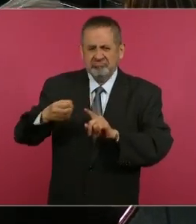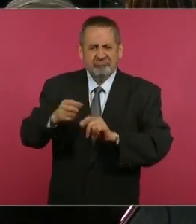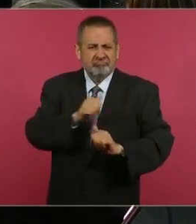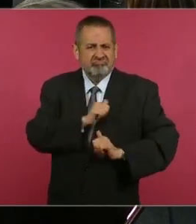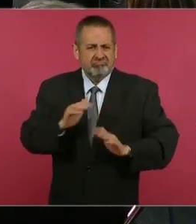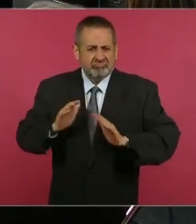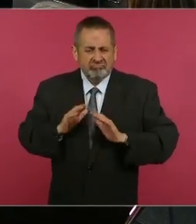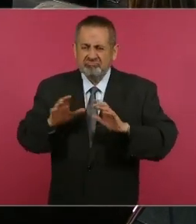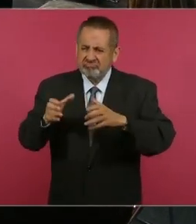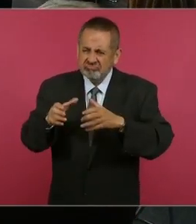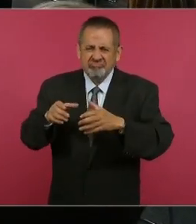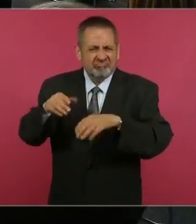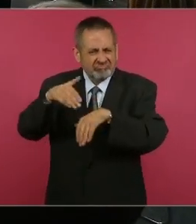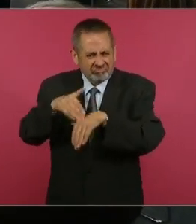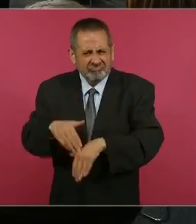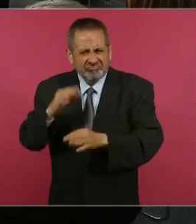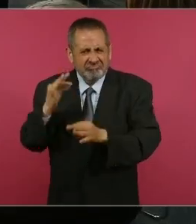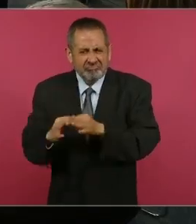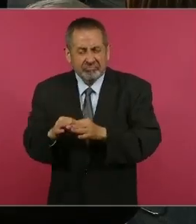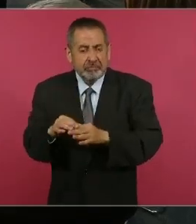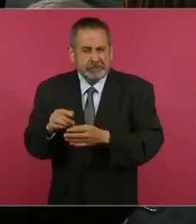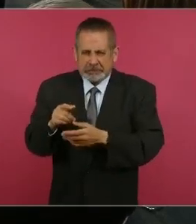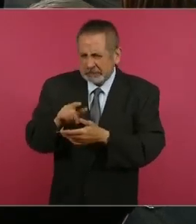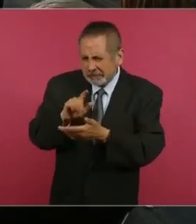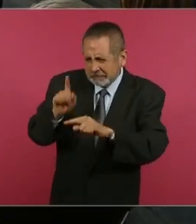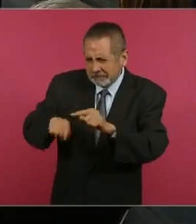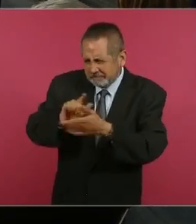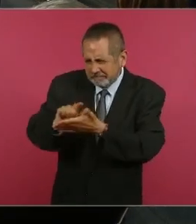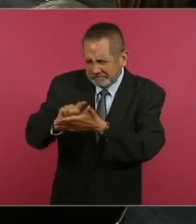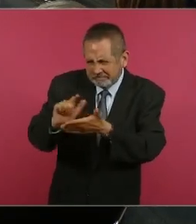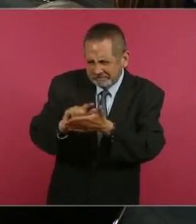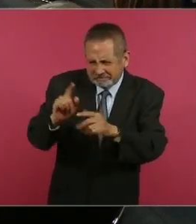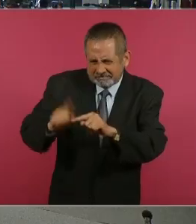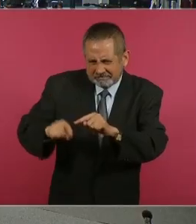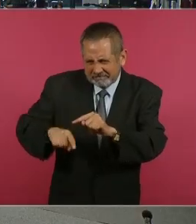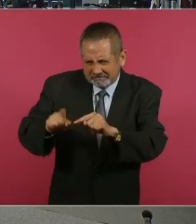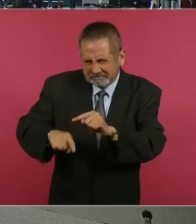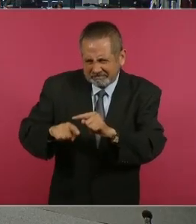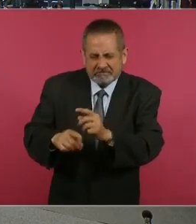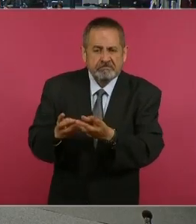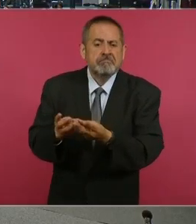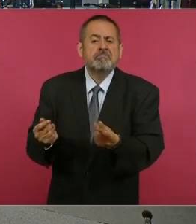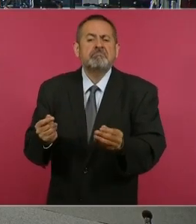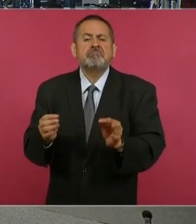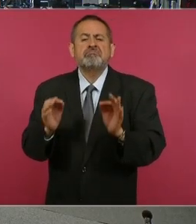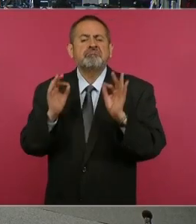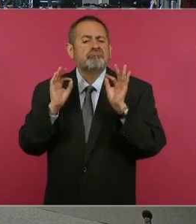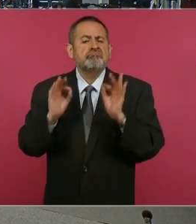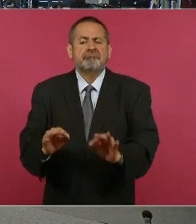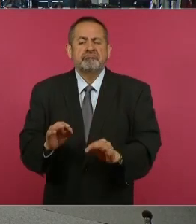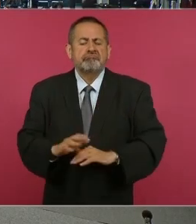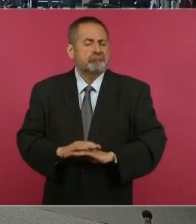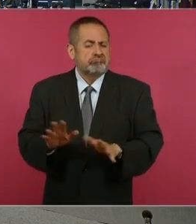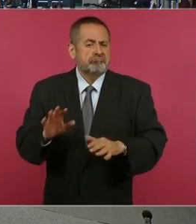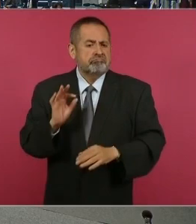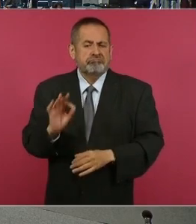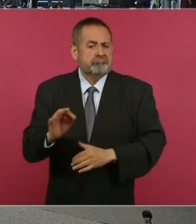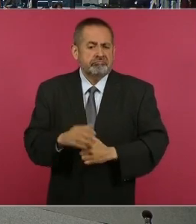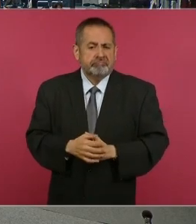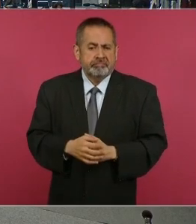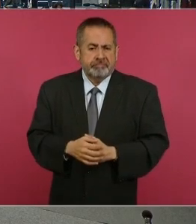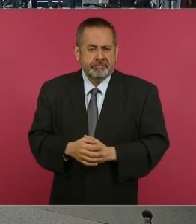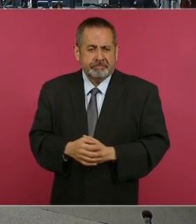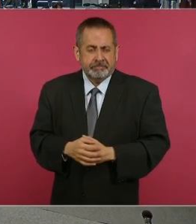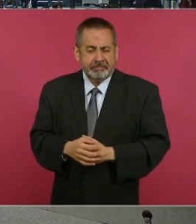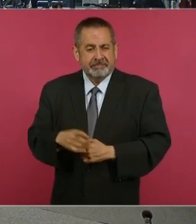del sargazo, ¿lo tienes en los últimos tiempos? O sea,